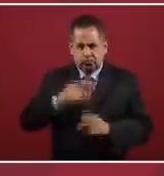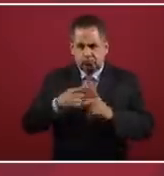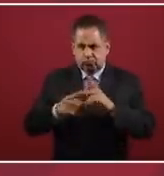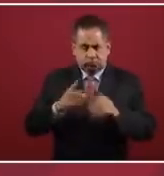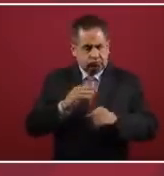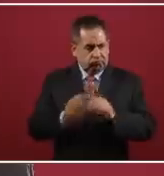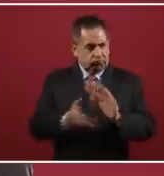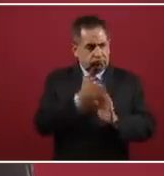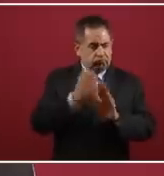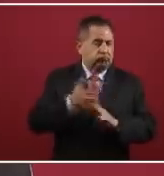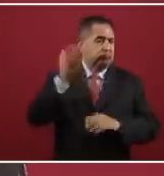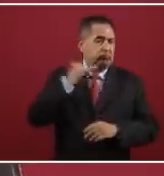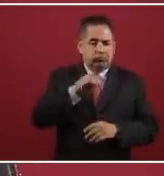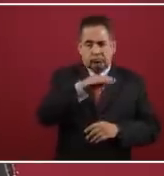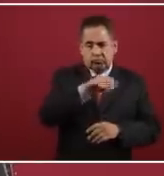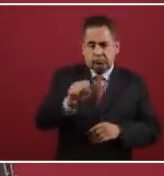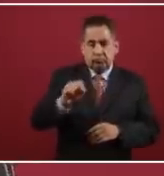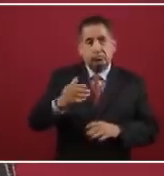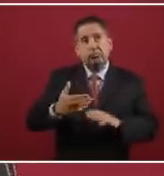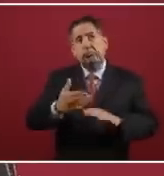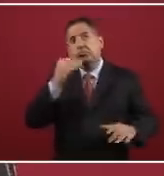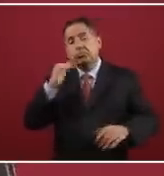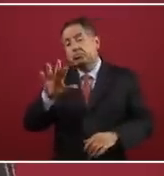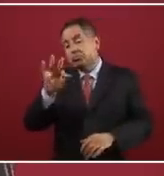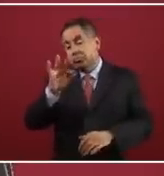construyeron, comenzó ese programa hace 40 años,